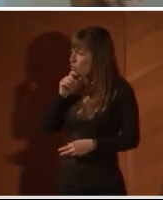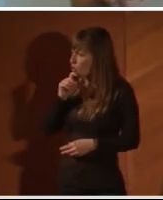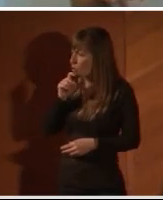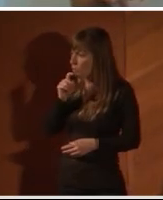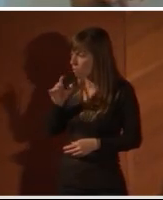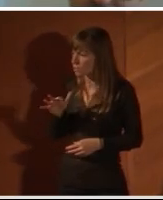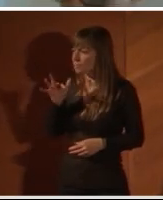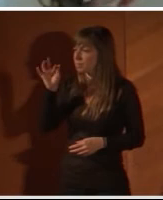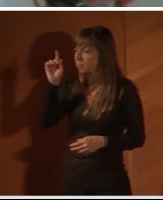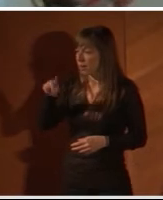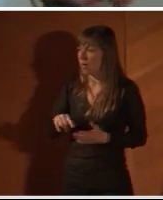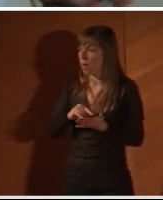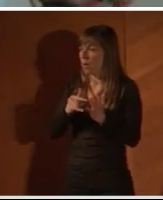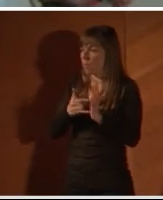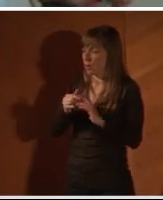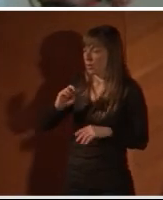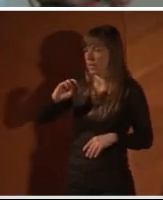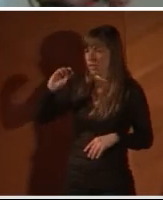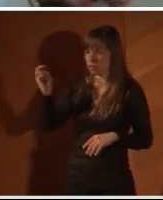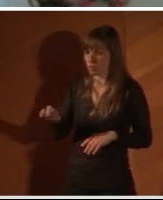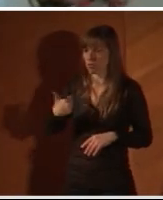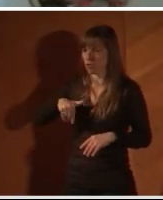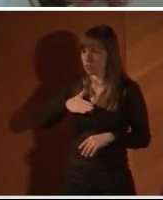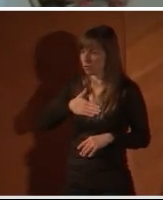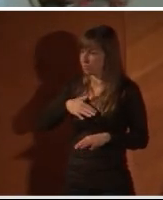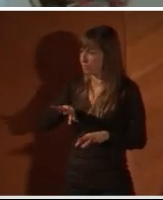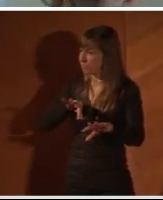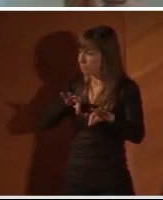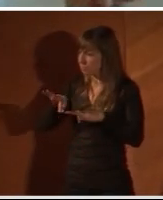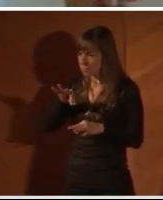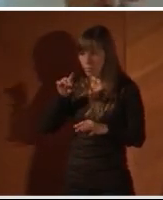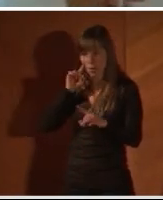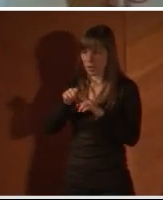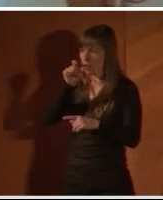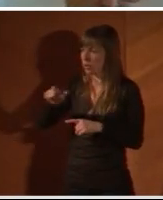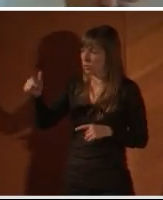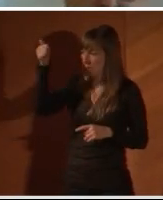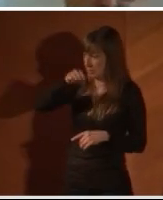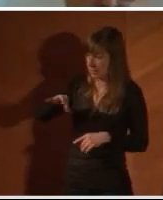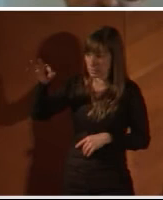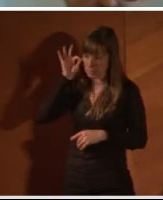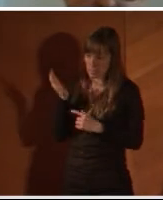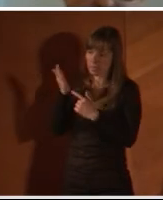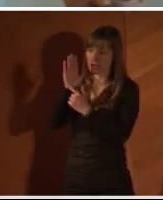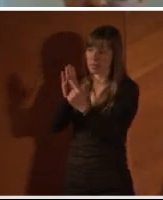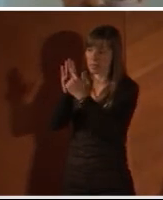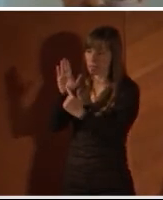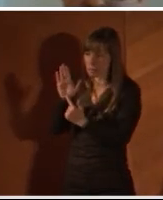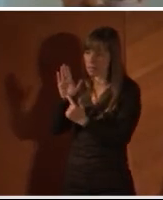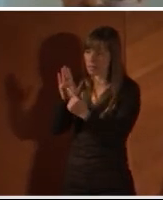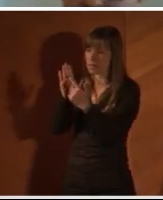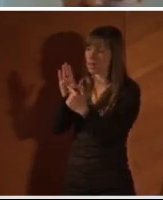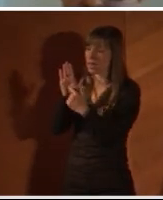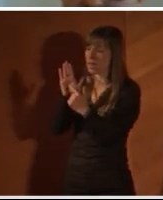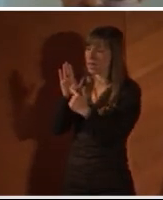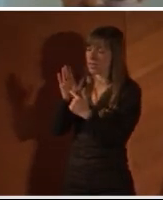uno de los primeros proyectos que vamos a someter a consideración de los ciudadanos y ciudadanas es el asfaltado o pavimentado